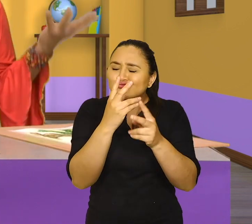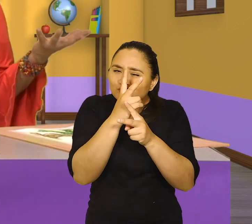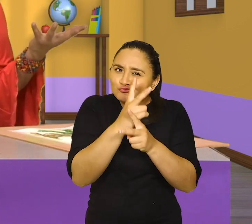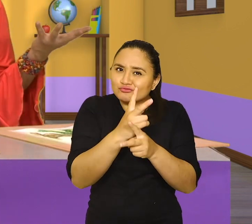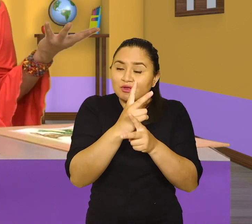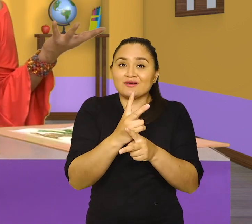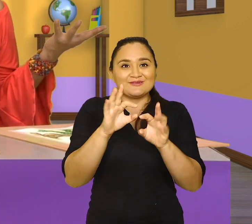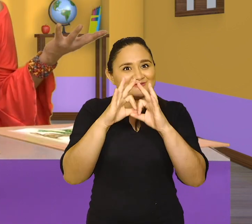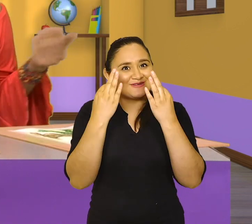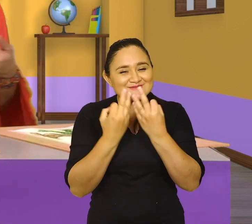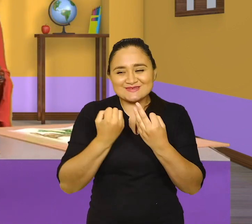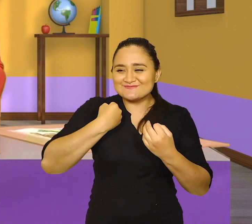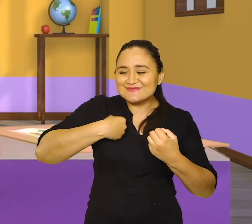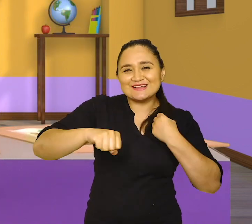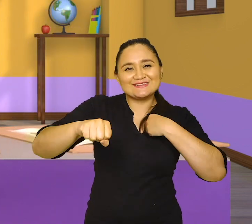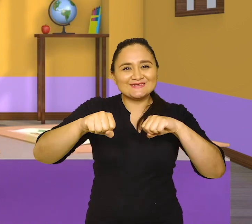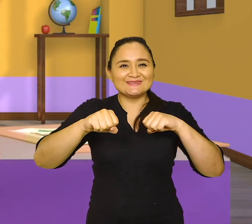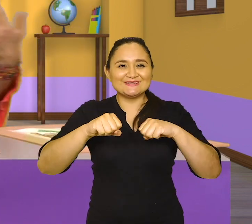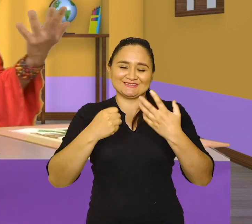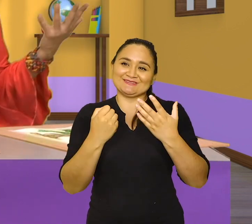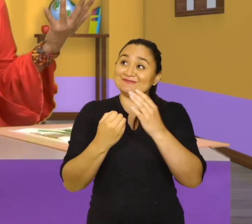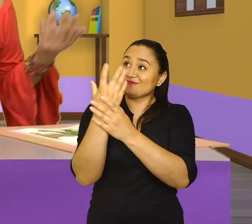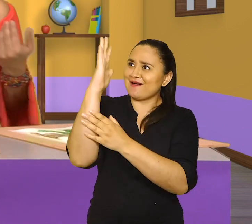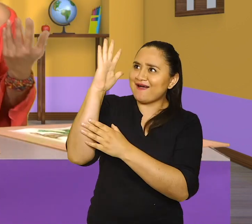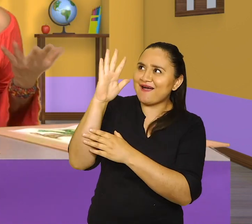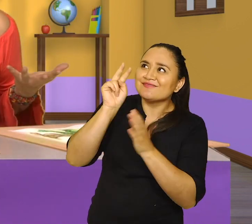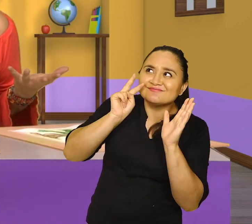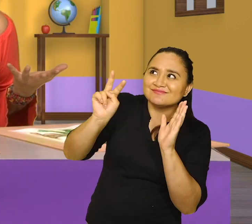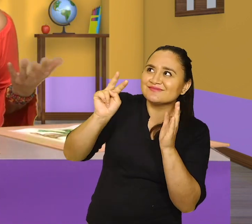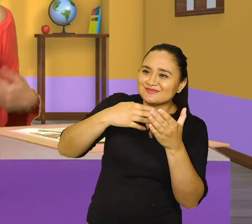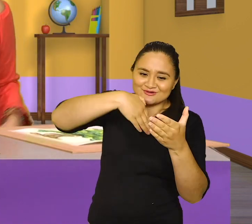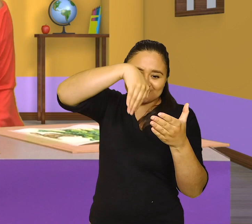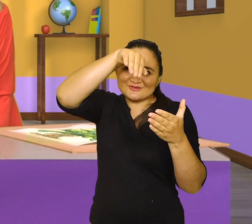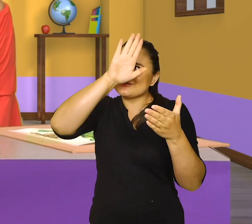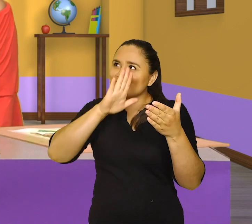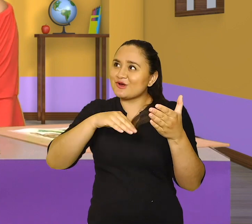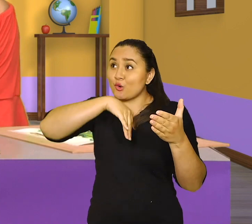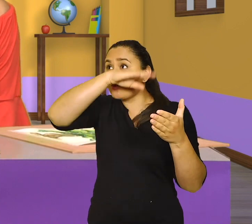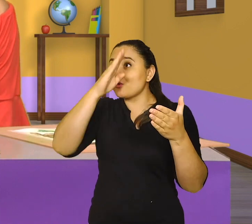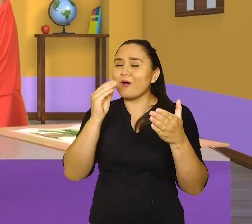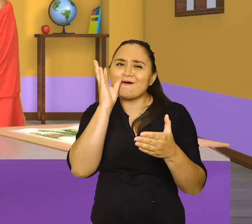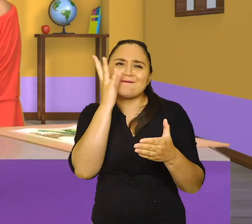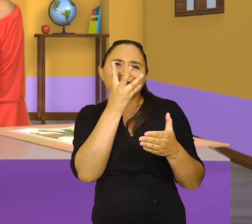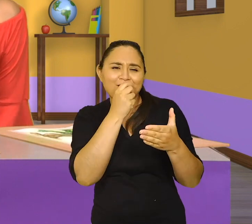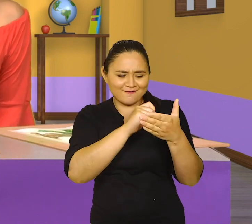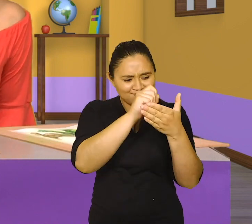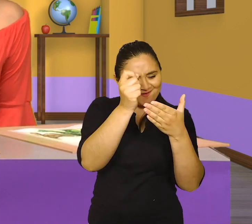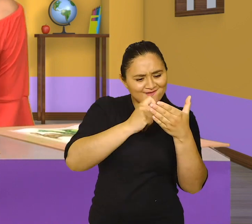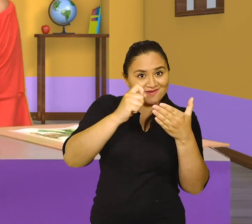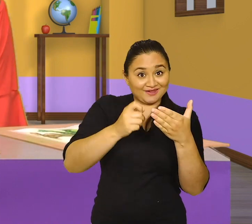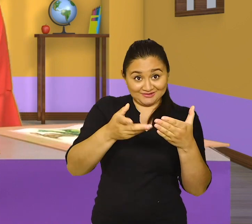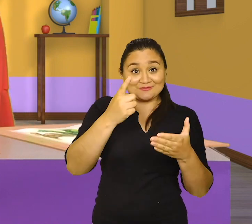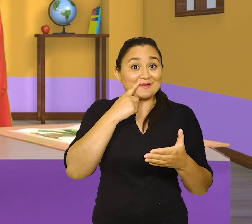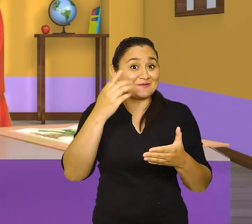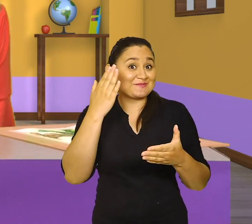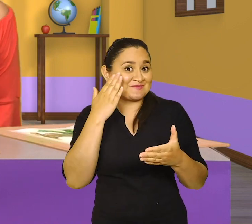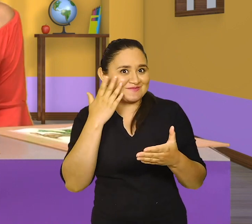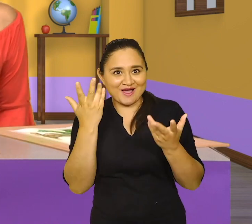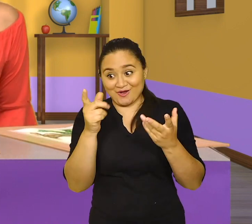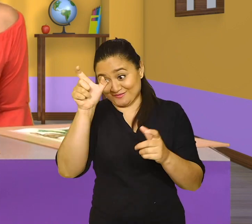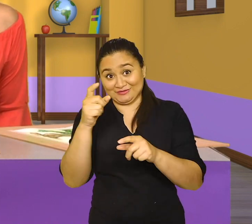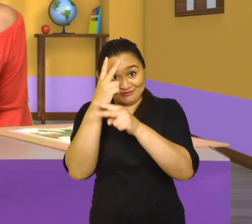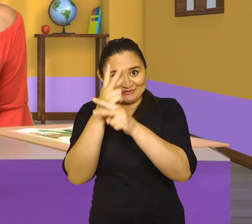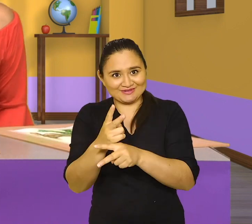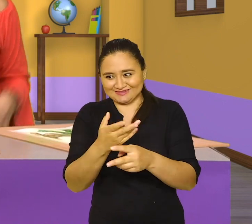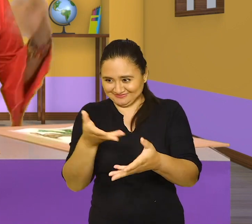en familia a la naturaleza a pintar árboles, montañas, flores. Conversa de esto con tu papá, con tu mamá o la